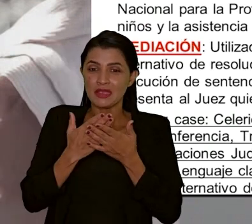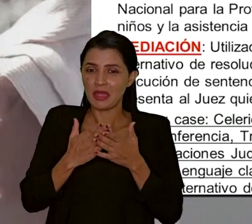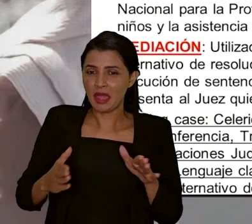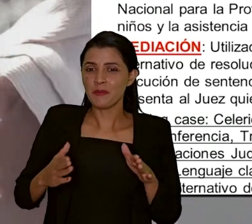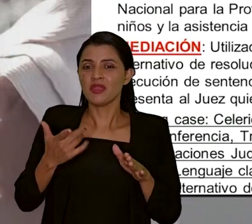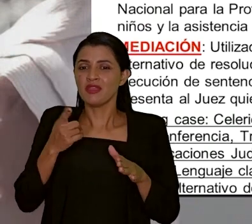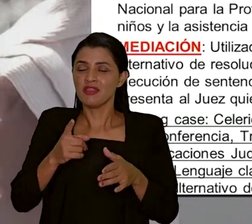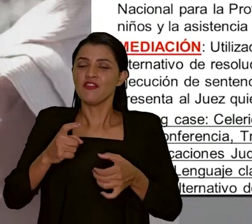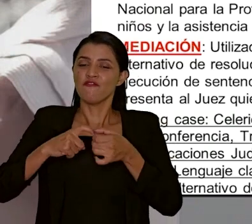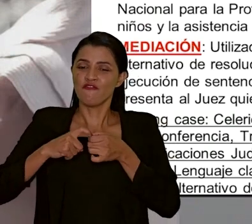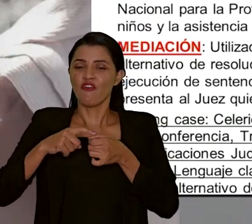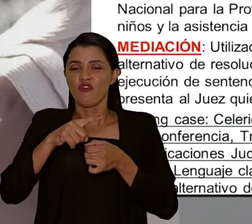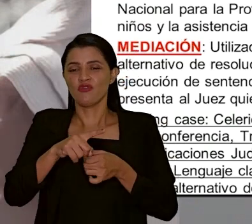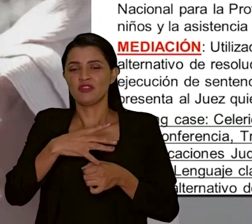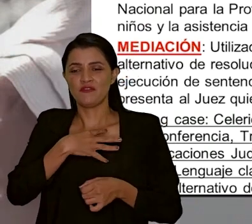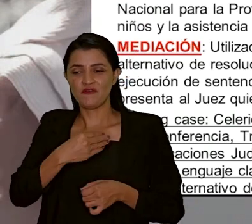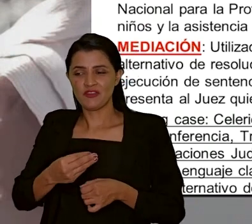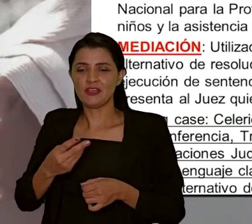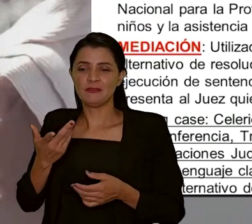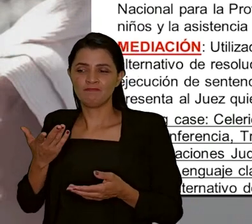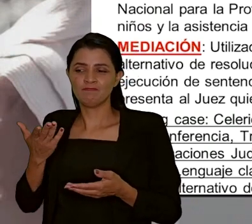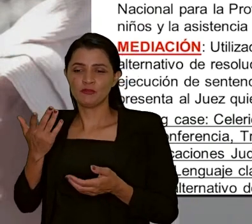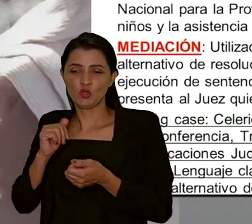sea, en forma